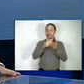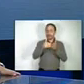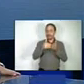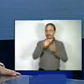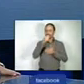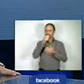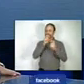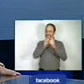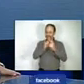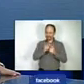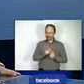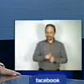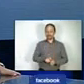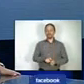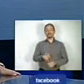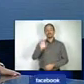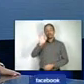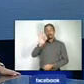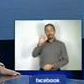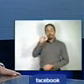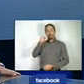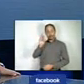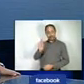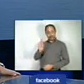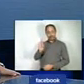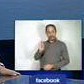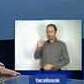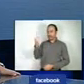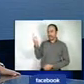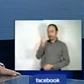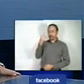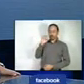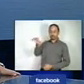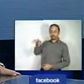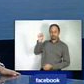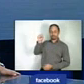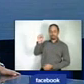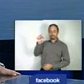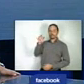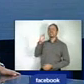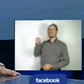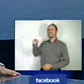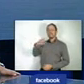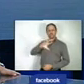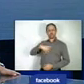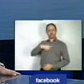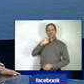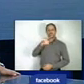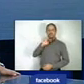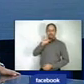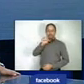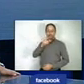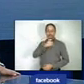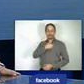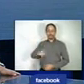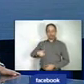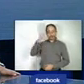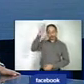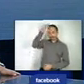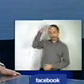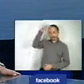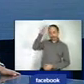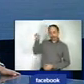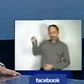detalle de las noticias. La Fiscalía General localizó un helicóptero propiedad del expresidente Alfredo Cristiani. Este se